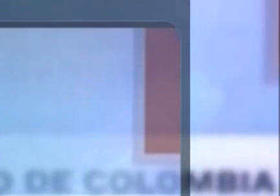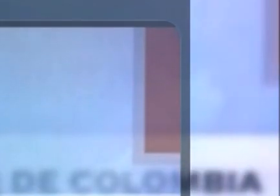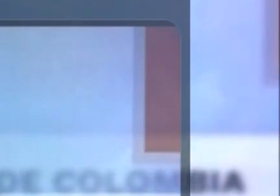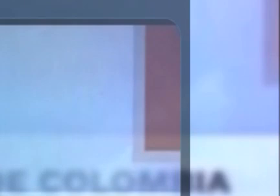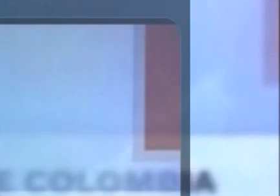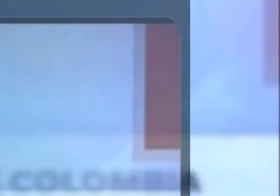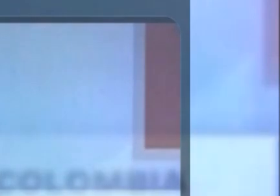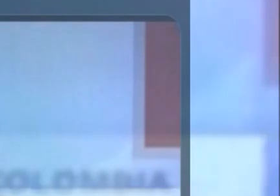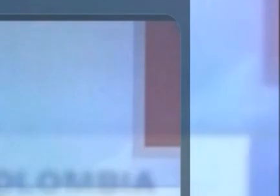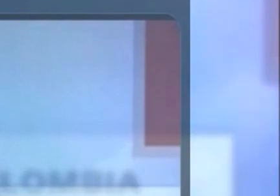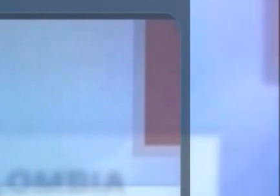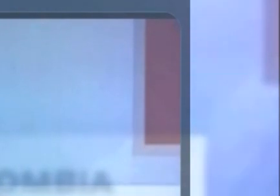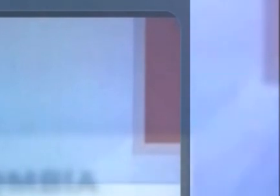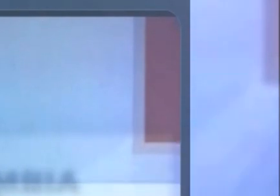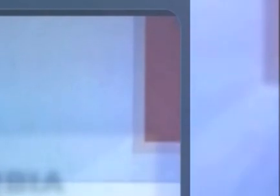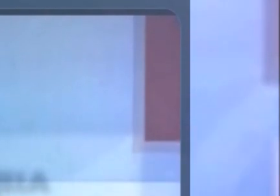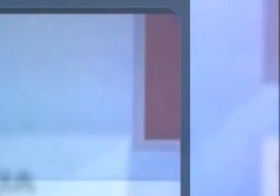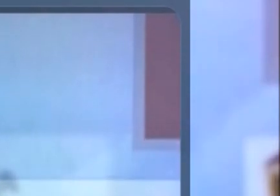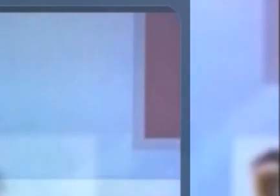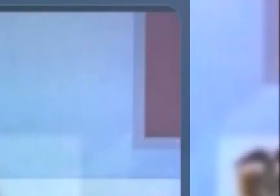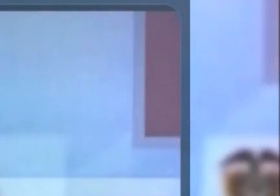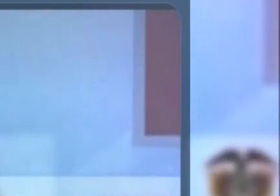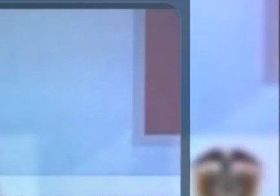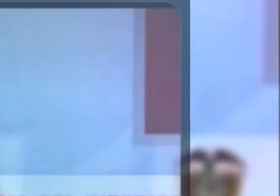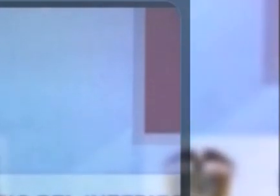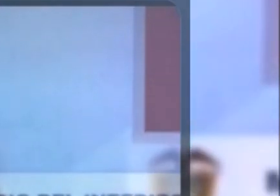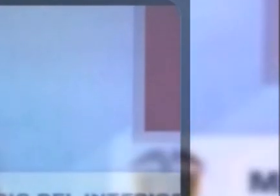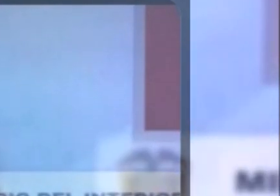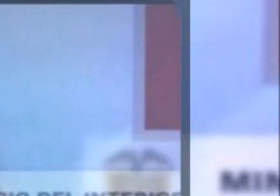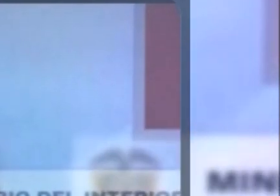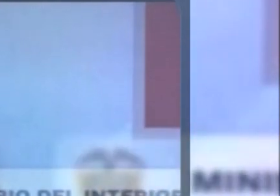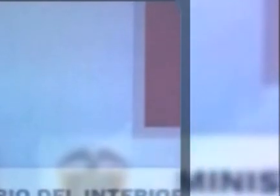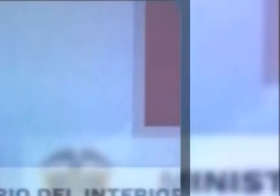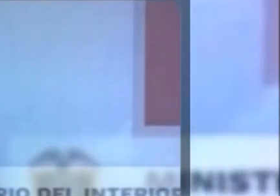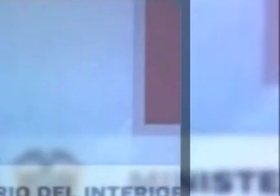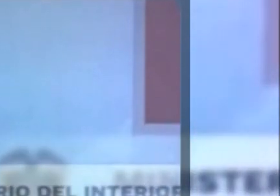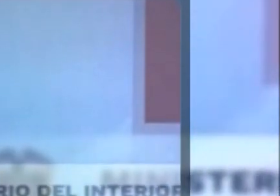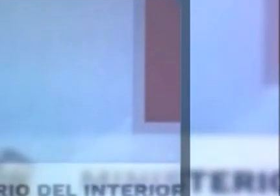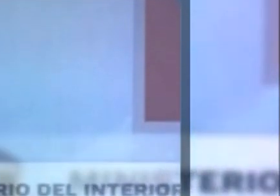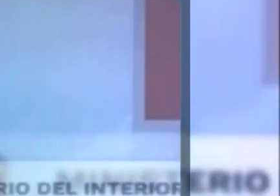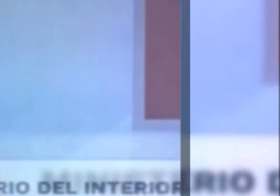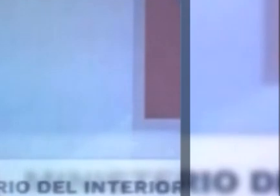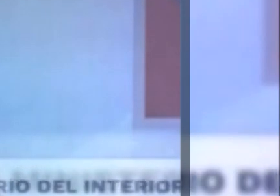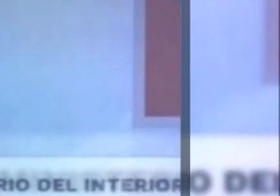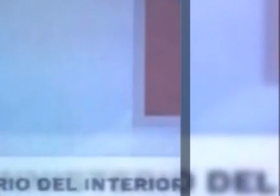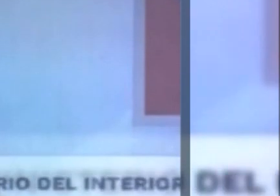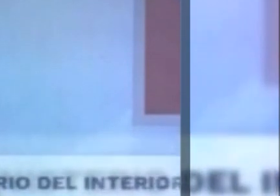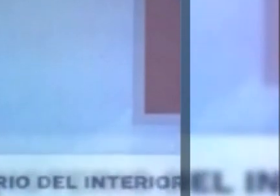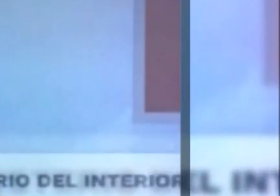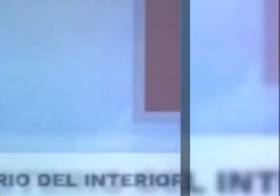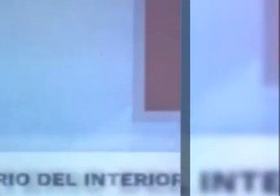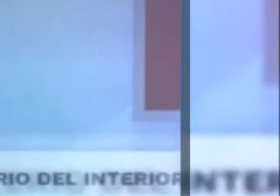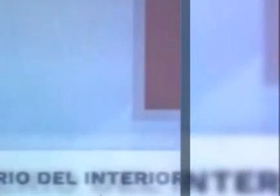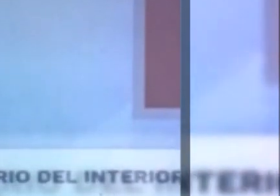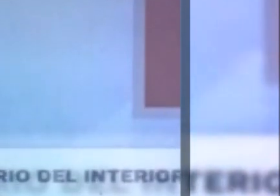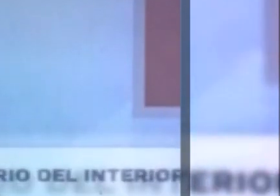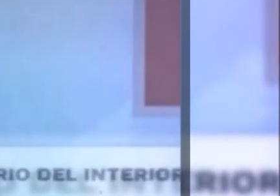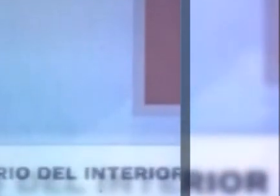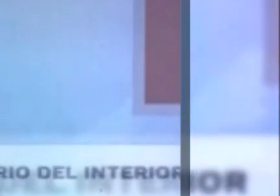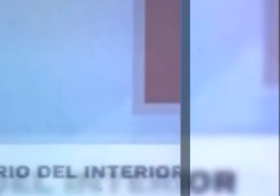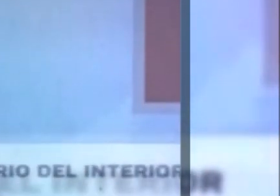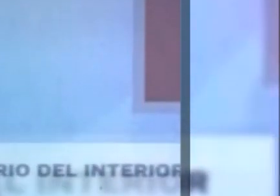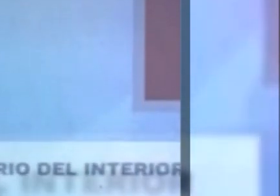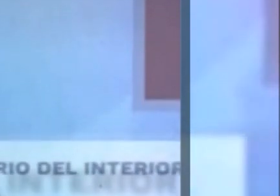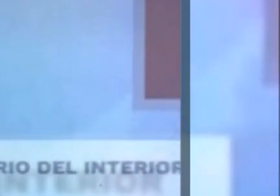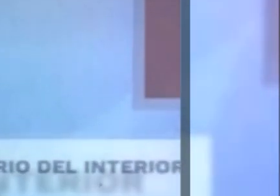pasa con la reforma laboral, porque Petro está diciendo que es la única manera de hacer un trabajo digno el trabajador que no puede ser despedido.